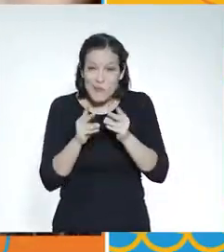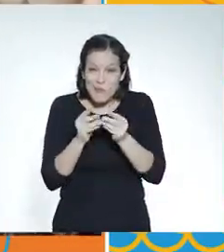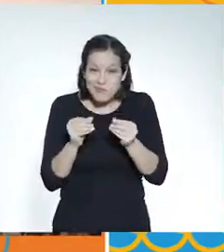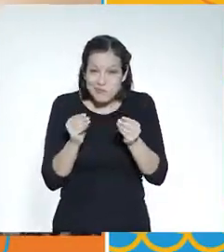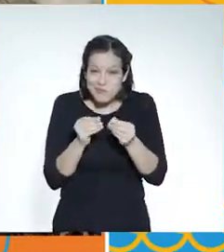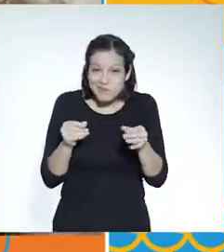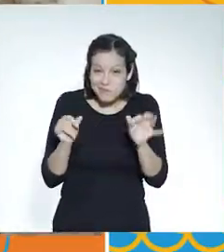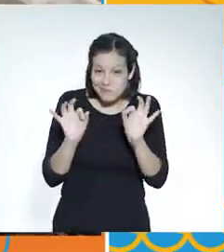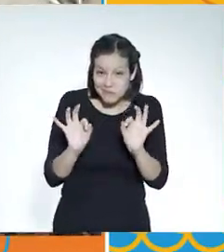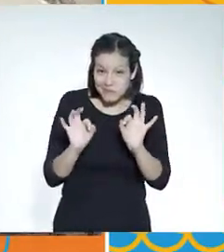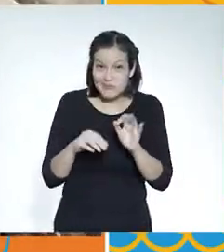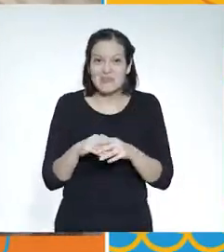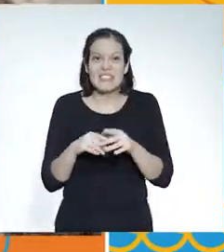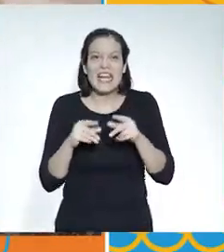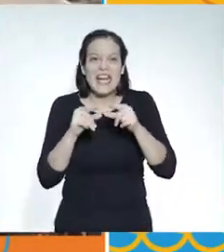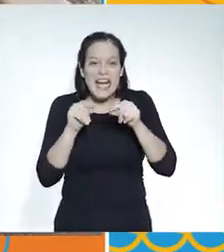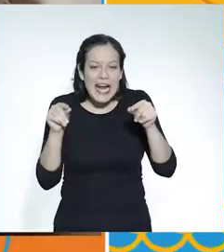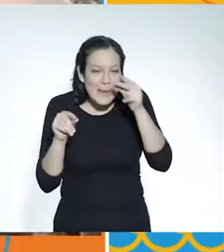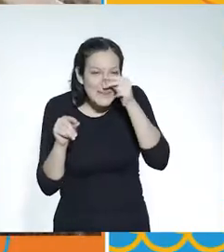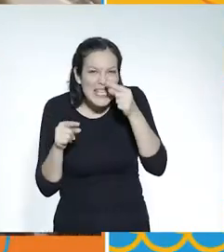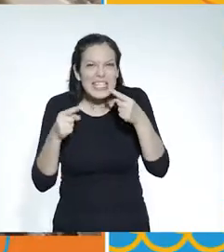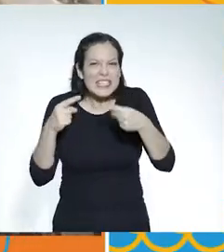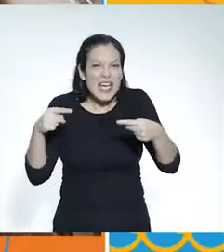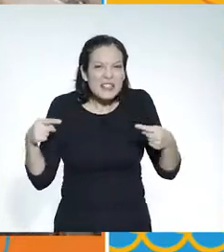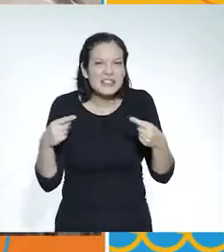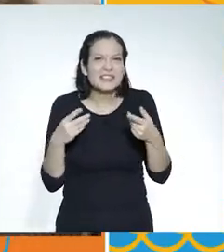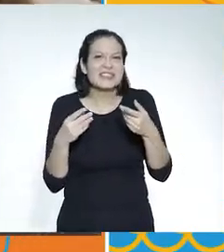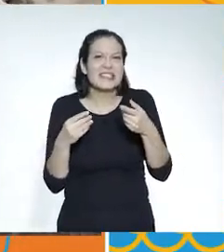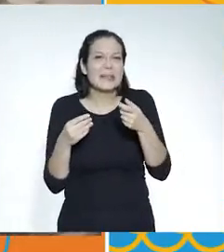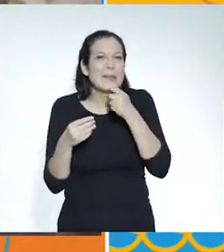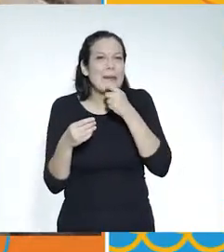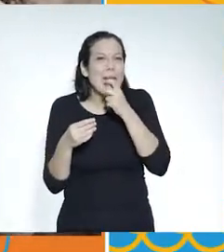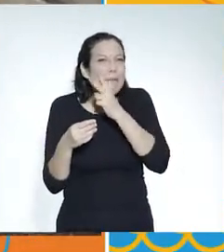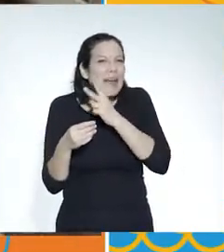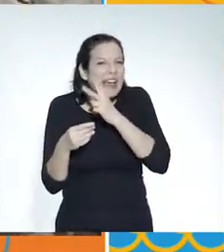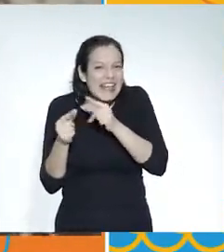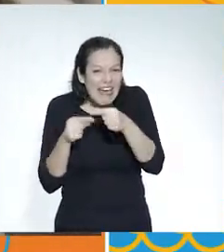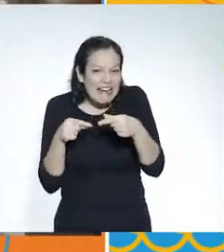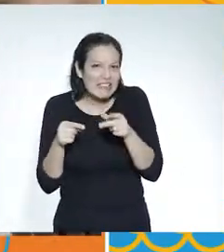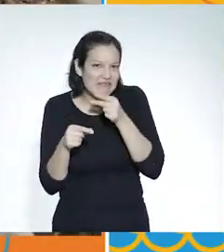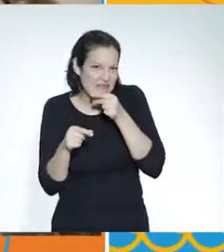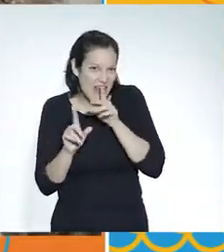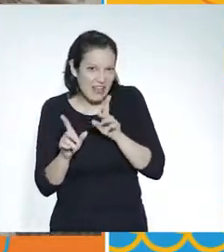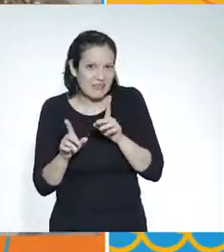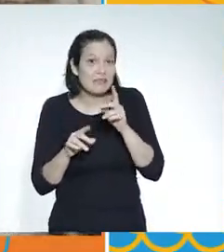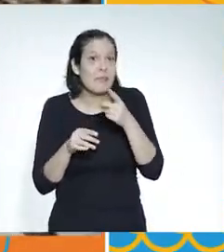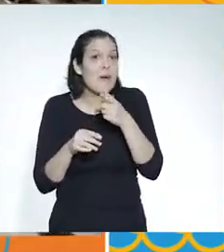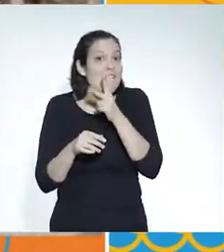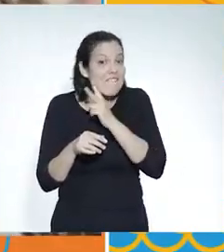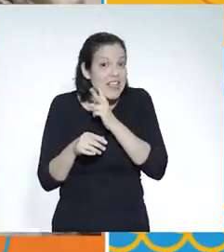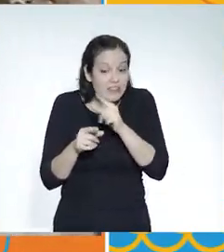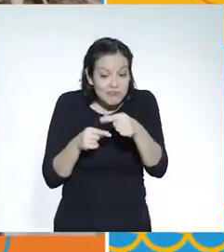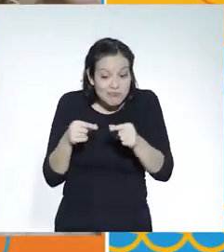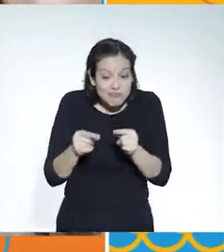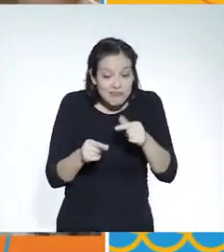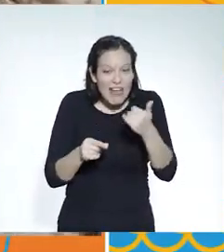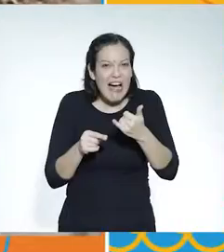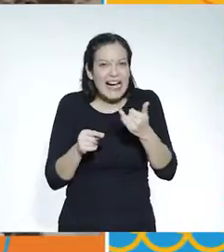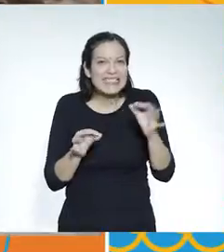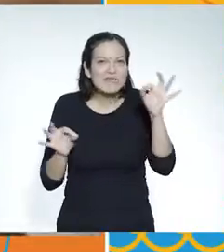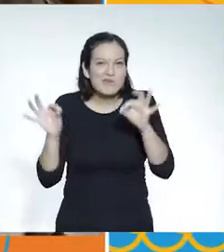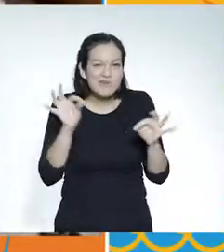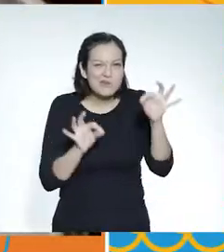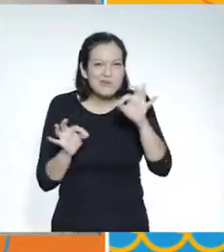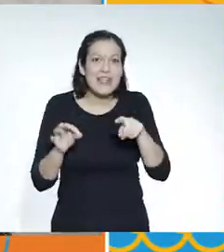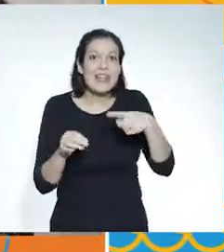el suelo, que no haya ramitas ni restos, muchos ni restos vegetales. Por ahí los restos vegetales tienen muchos